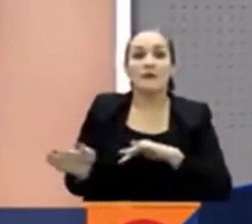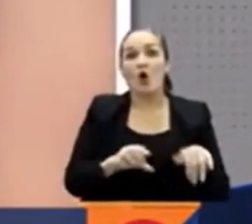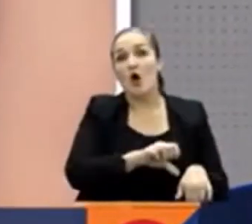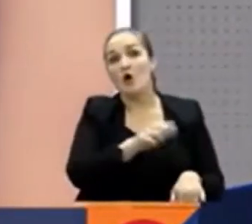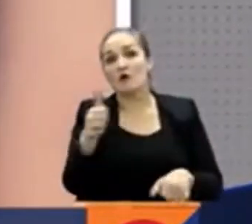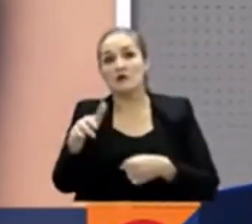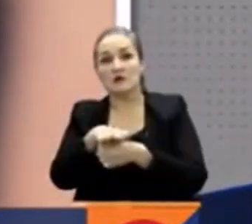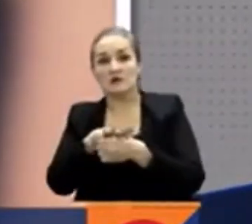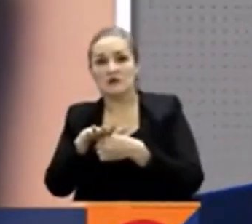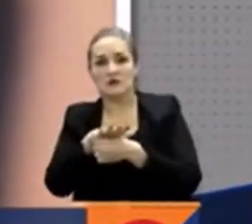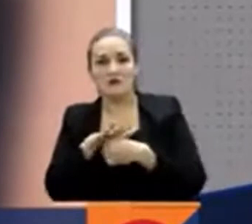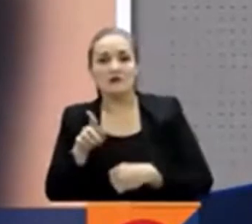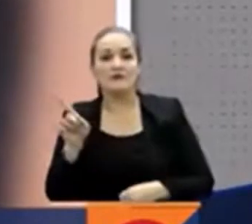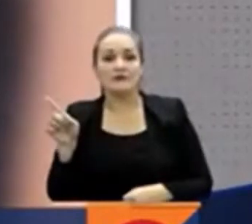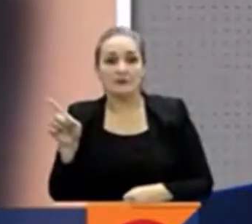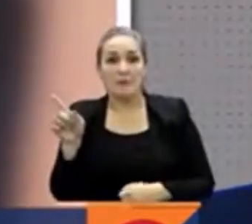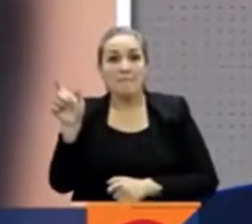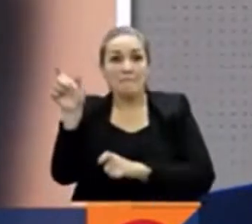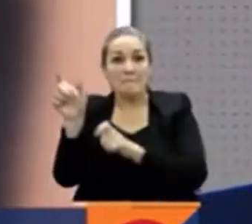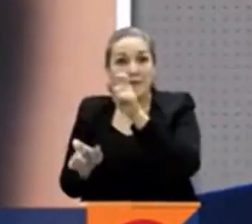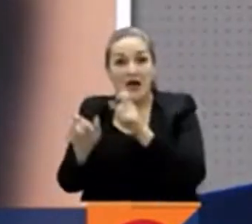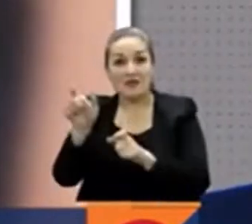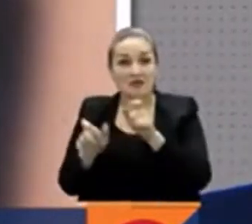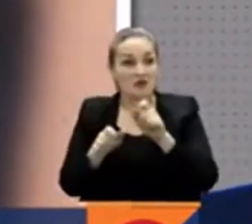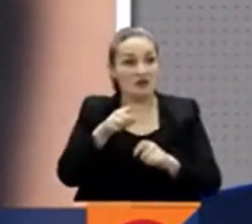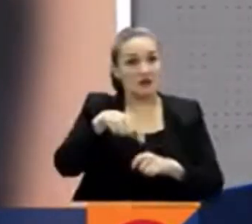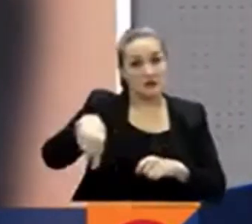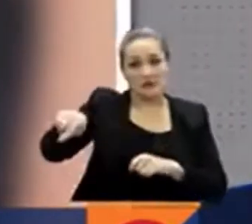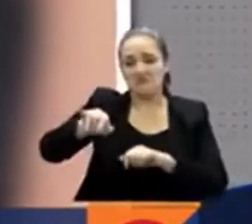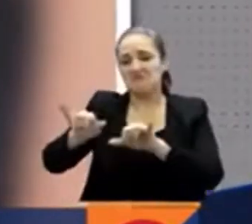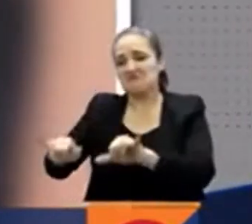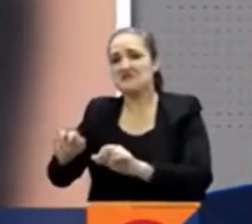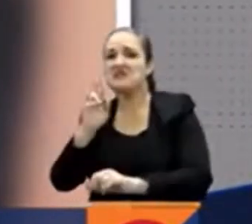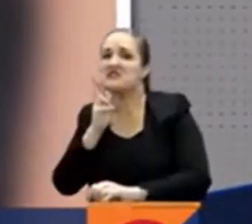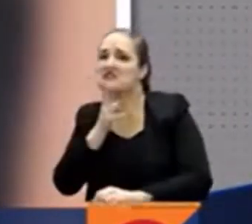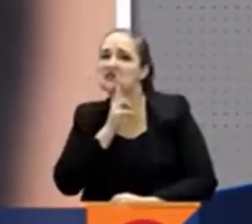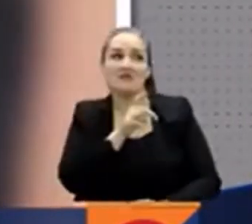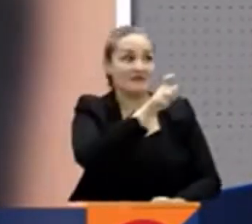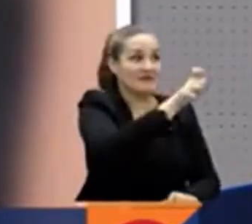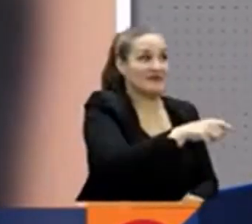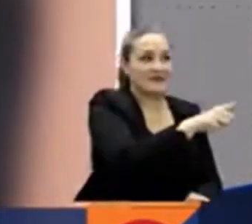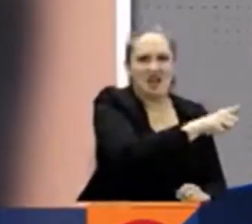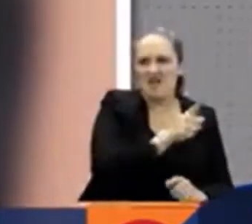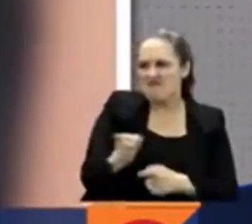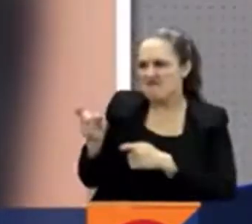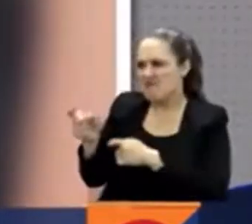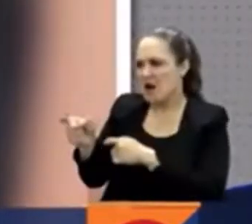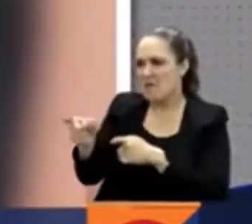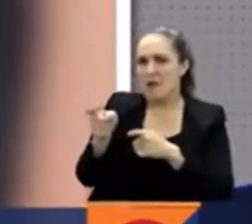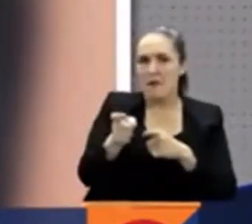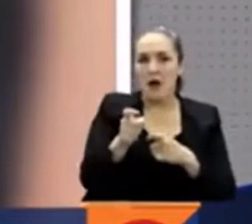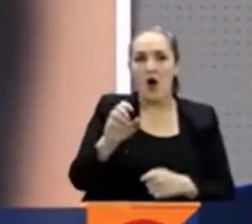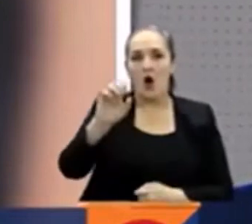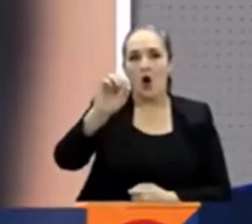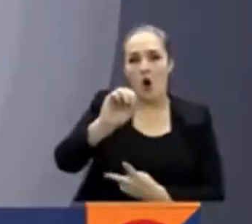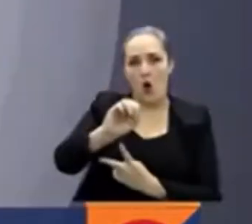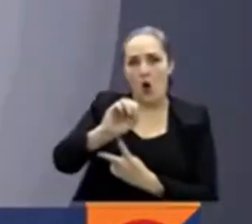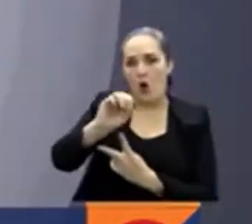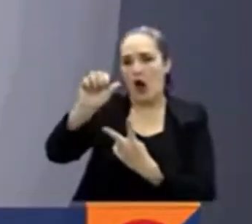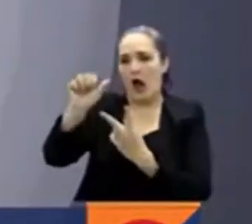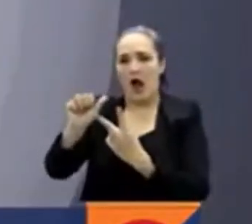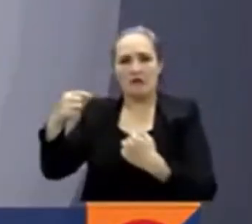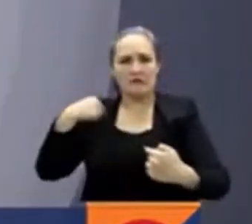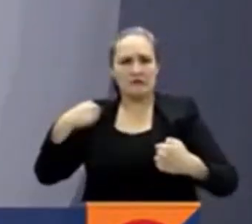en el barrio Albergue, sujetos armados atacaron a un hombre y una mujer que estaban en un restaurante, dejándolos